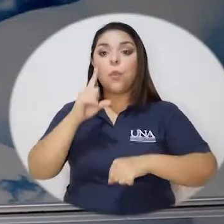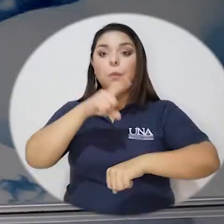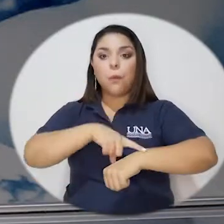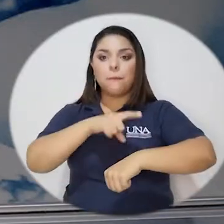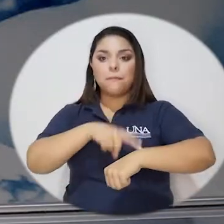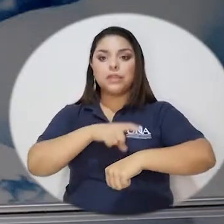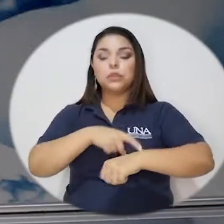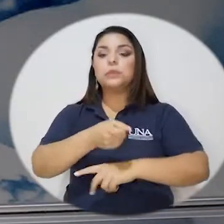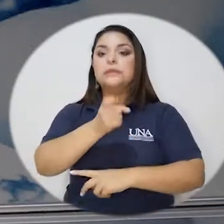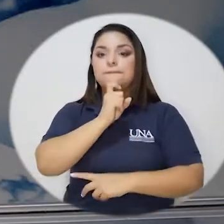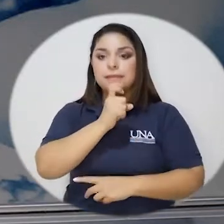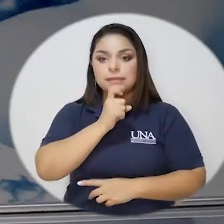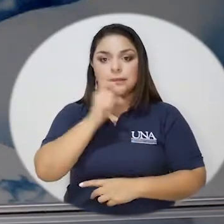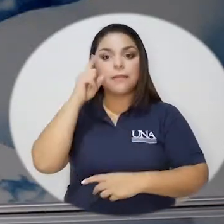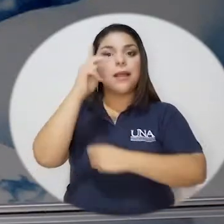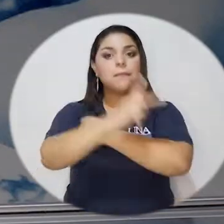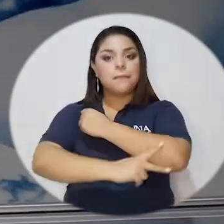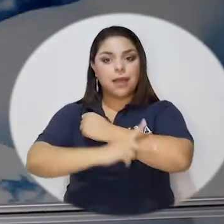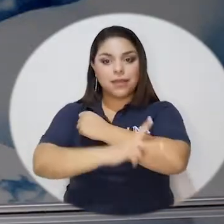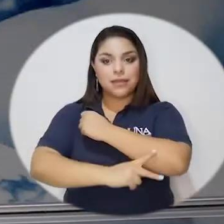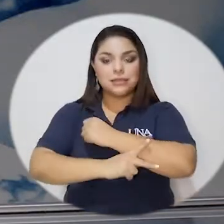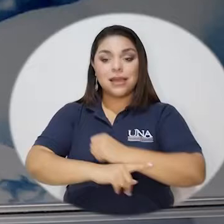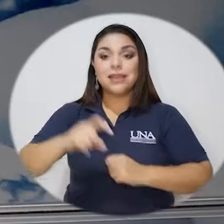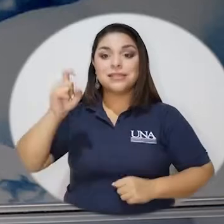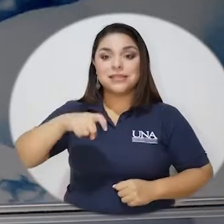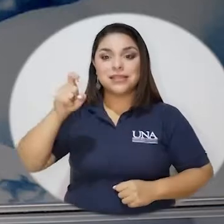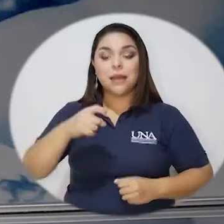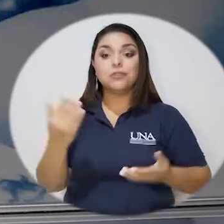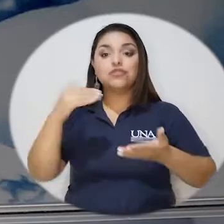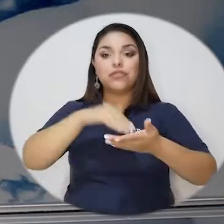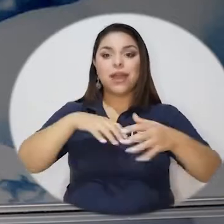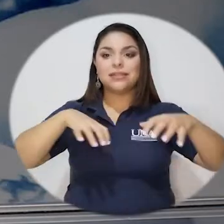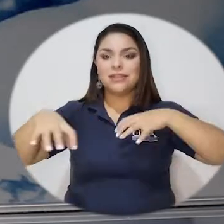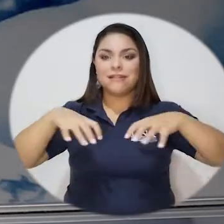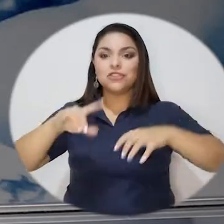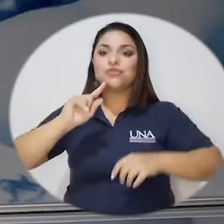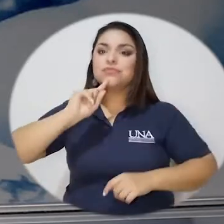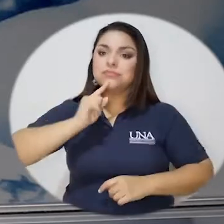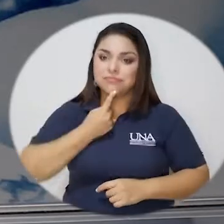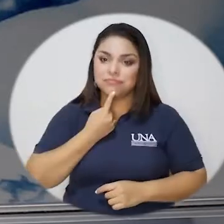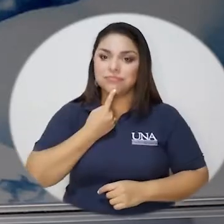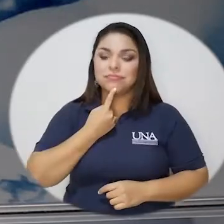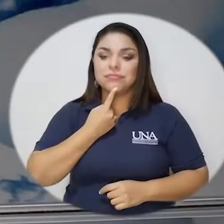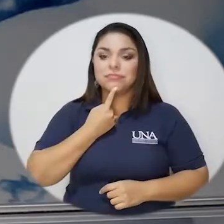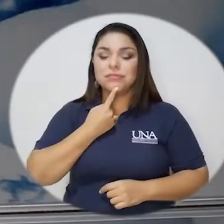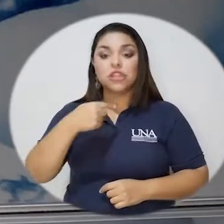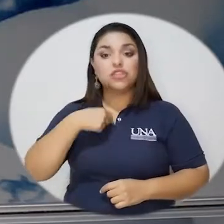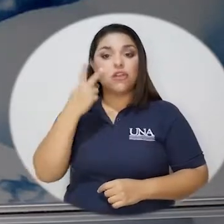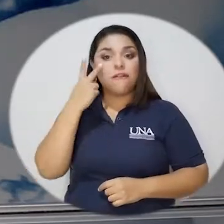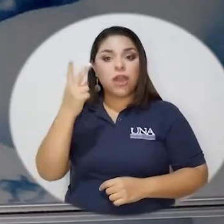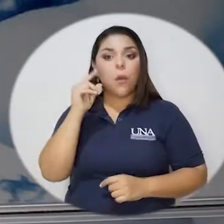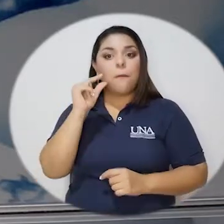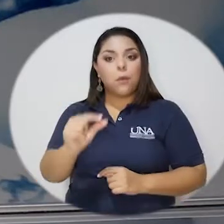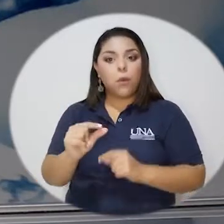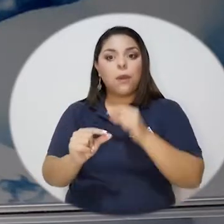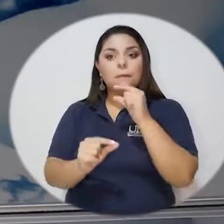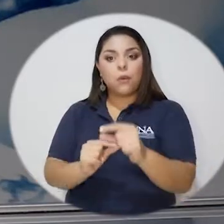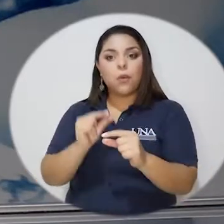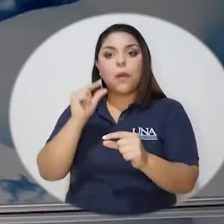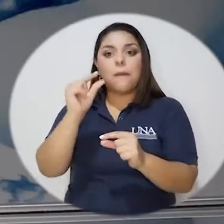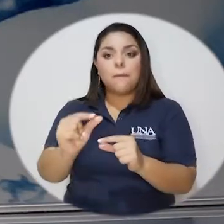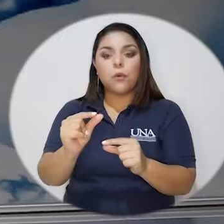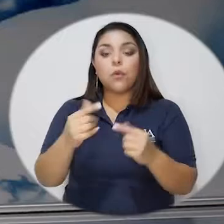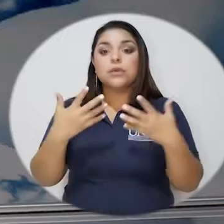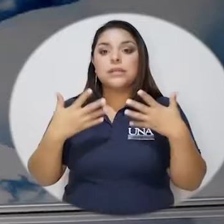momento crítico para el país, en donde necesitamos una reactivación en serio, en donde yo veo que poco a